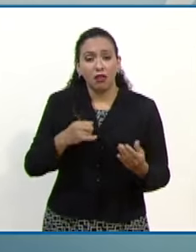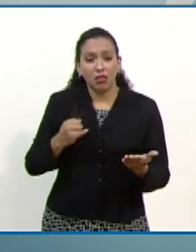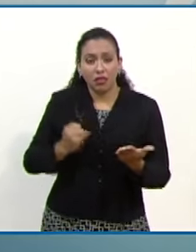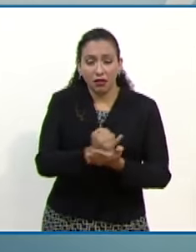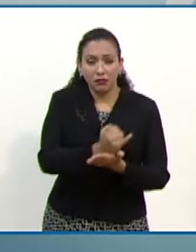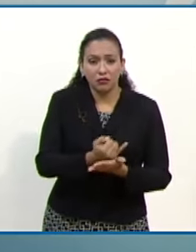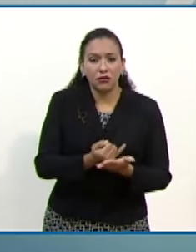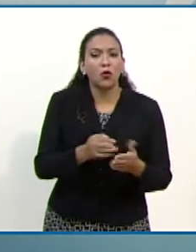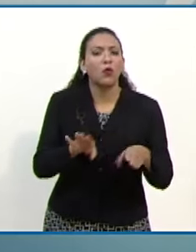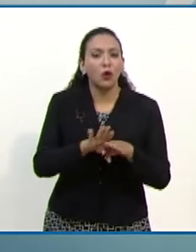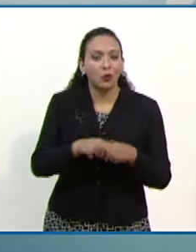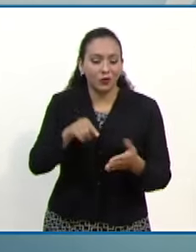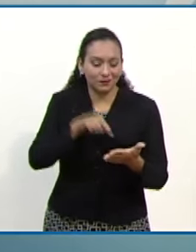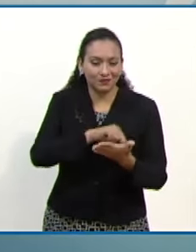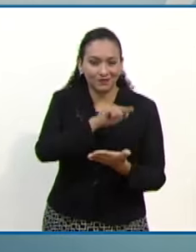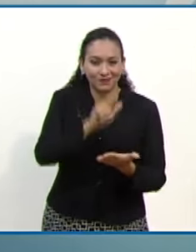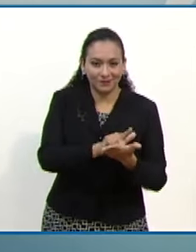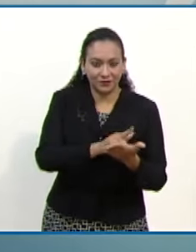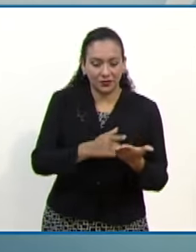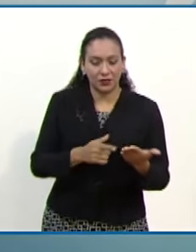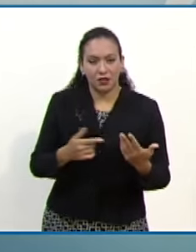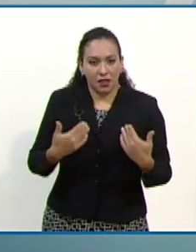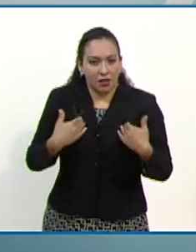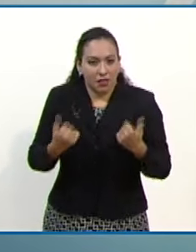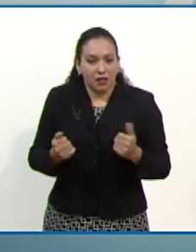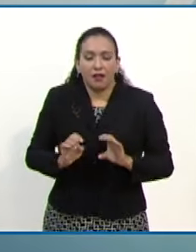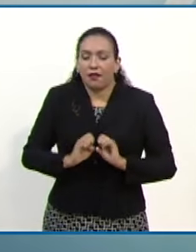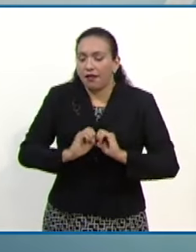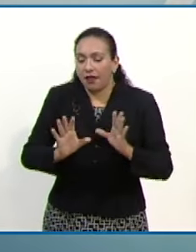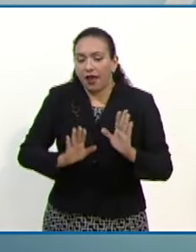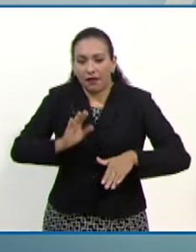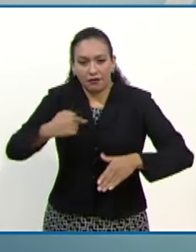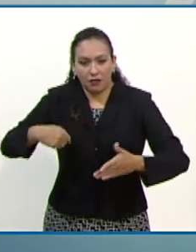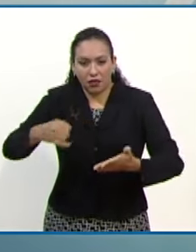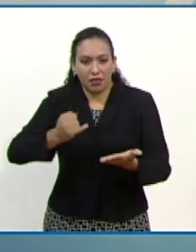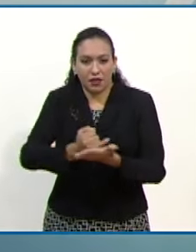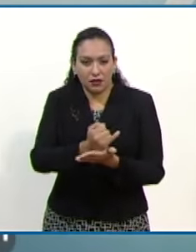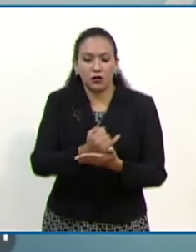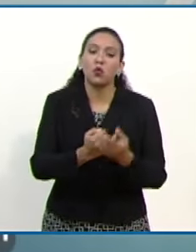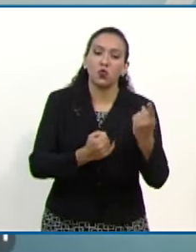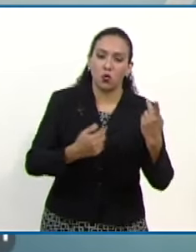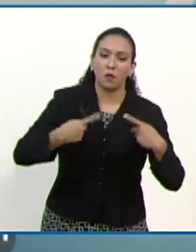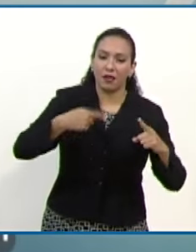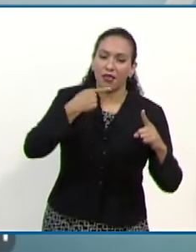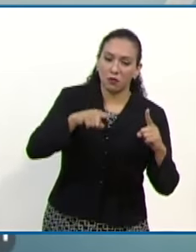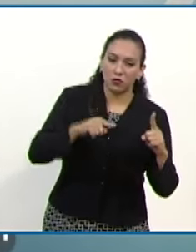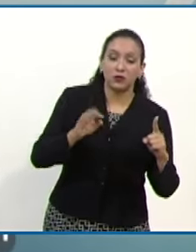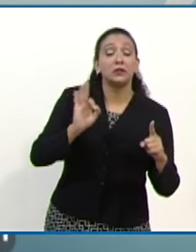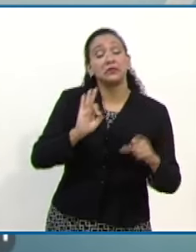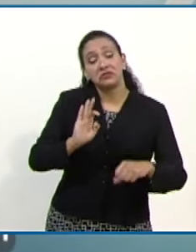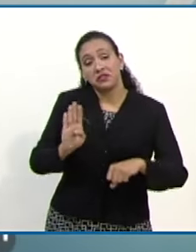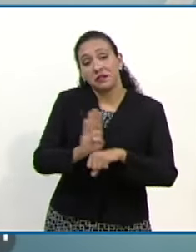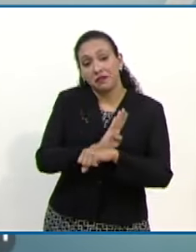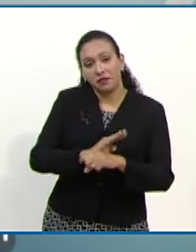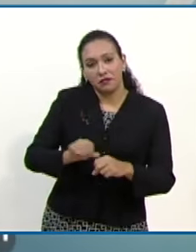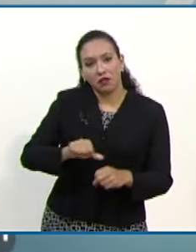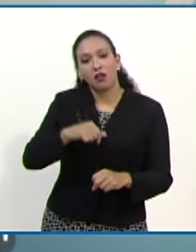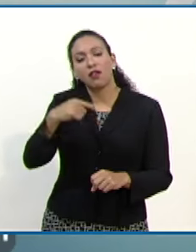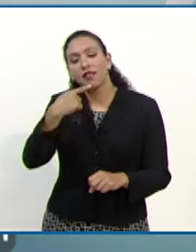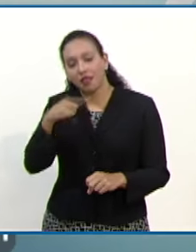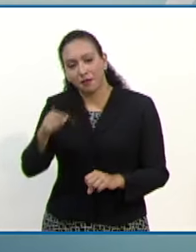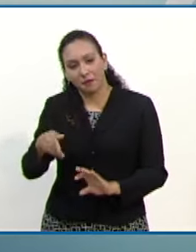indefectiblemente a alguien van a afectar, a alguien van a beneficiar, pero lo benefician porque con ellas o a través de